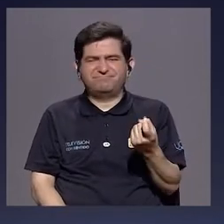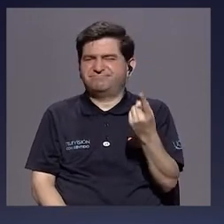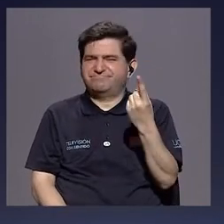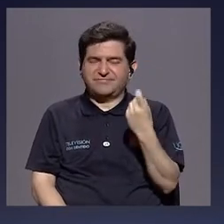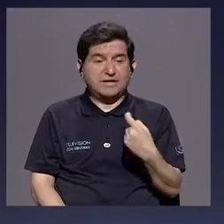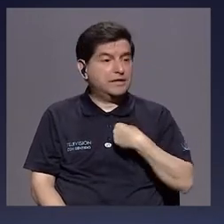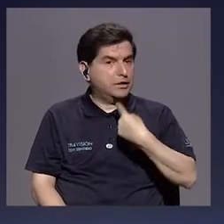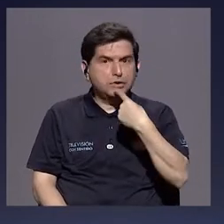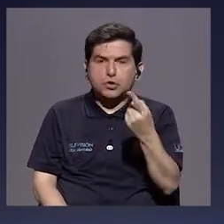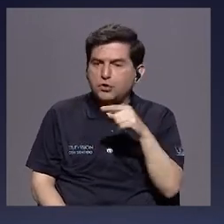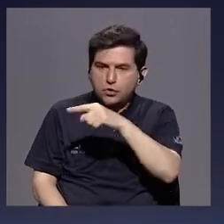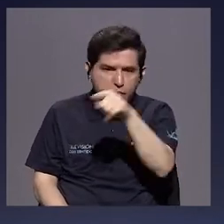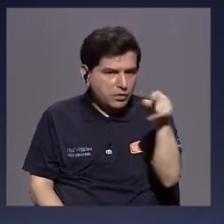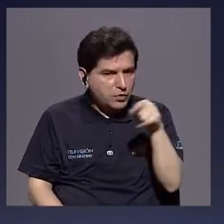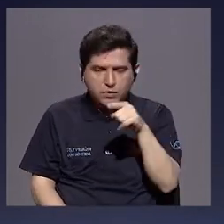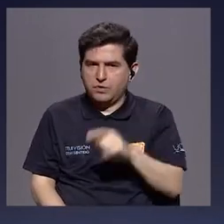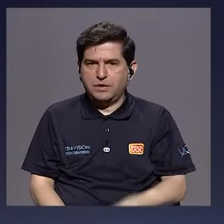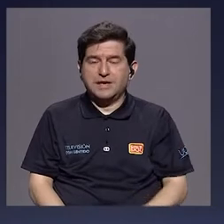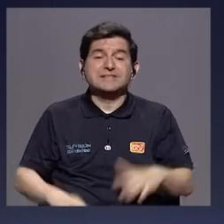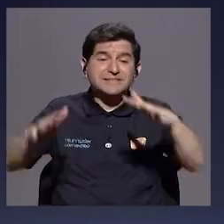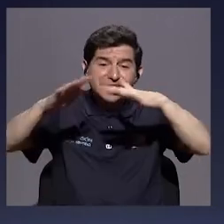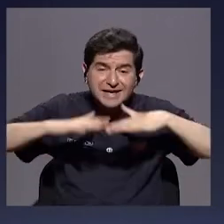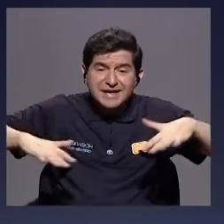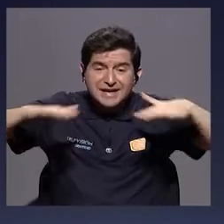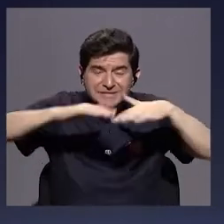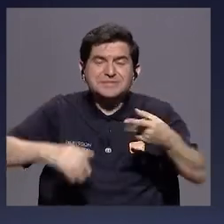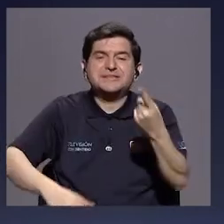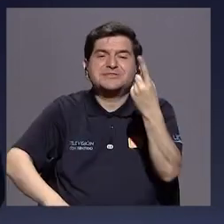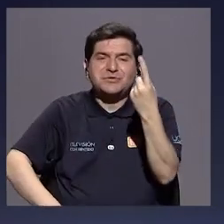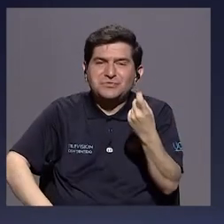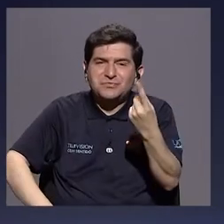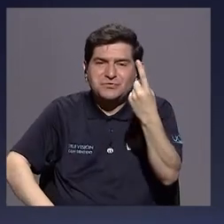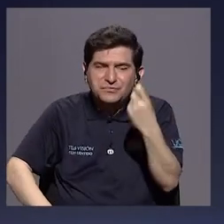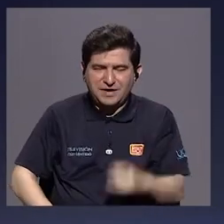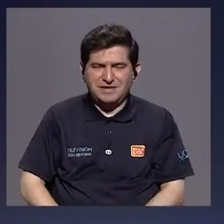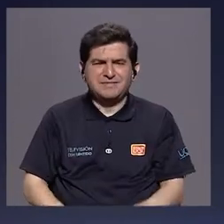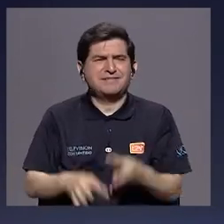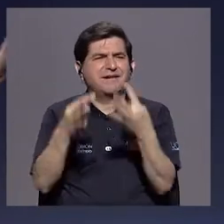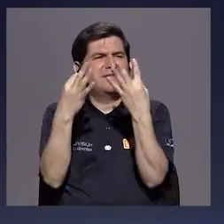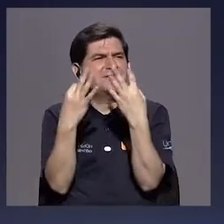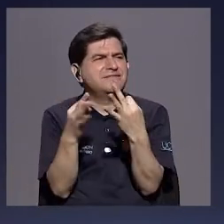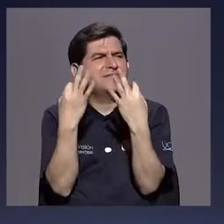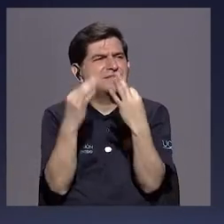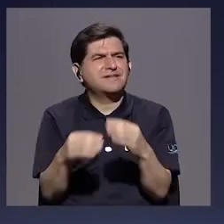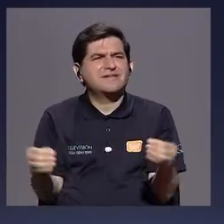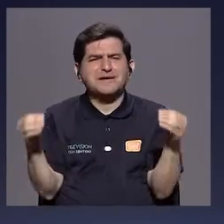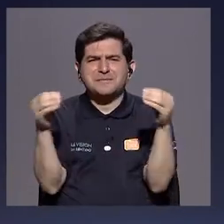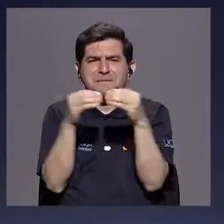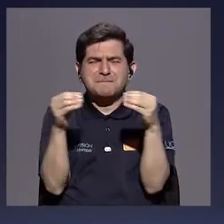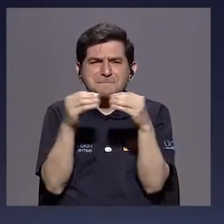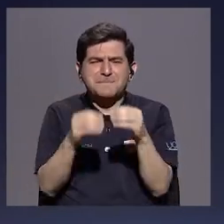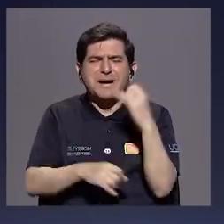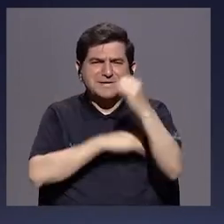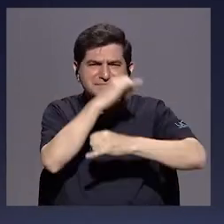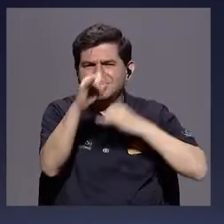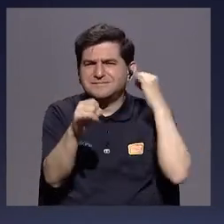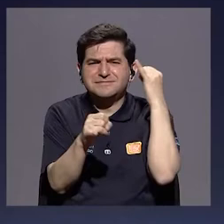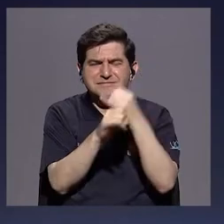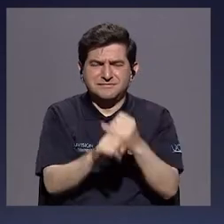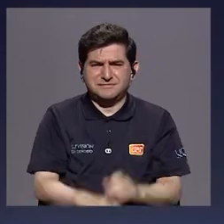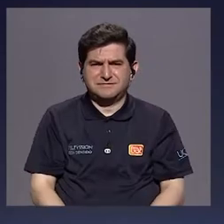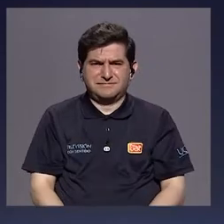no lo digo por ello sino que a la escena todavía le falta interesante ser un poquito más internacional porque